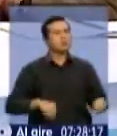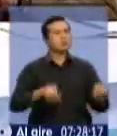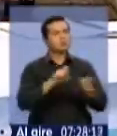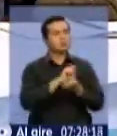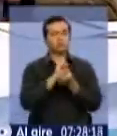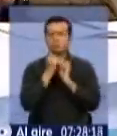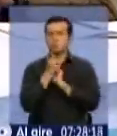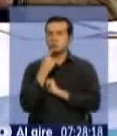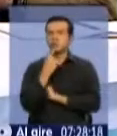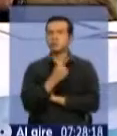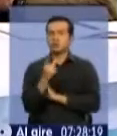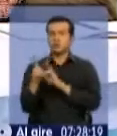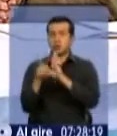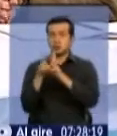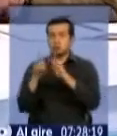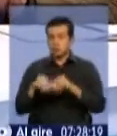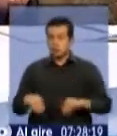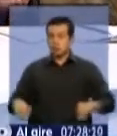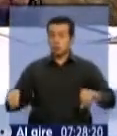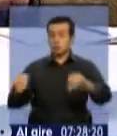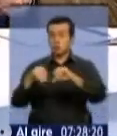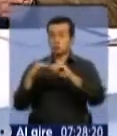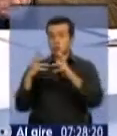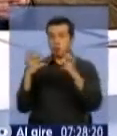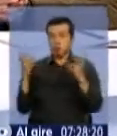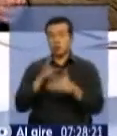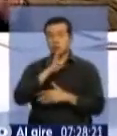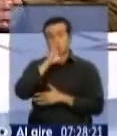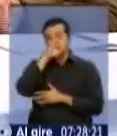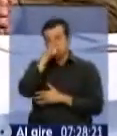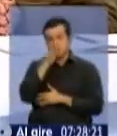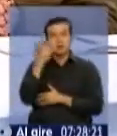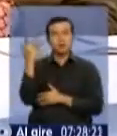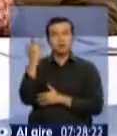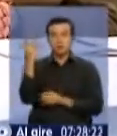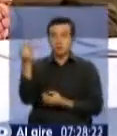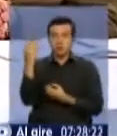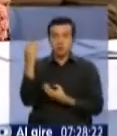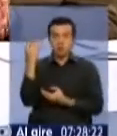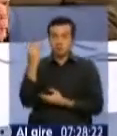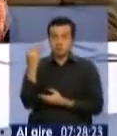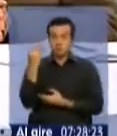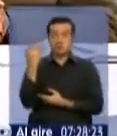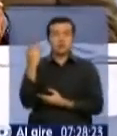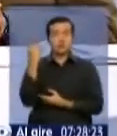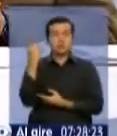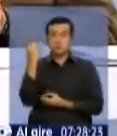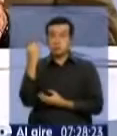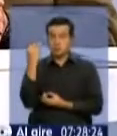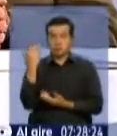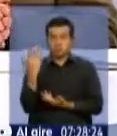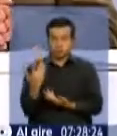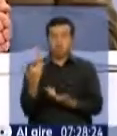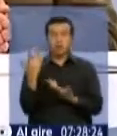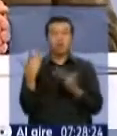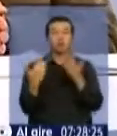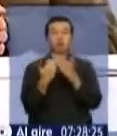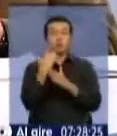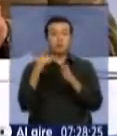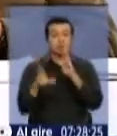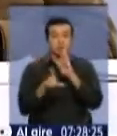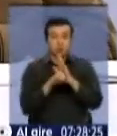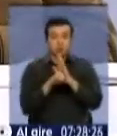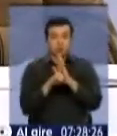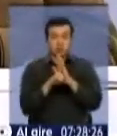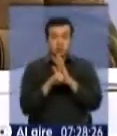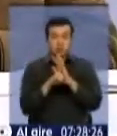que hemos dicho es que en la ley de plusvalía vamos nosotros siempre a tener, si no tenemos información precisa, hay que tener información sobre eso. Una ley nueva, que no